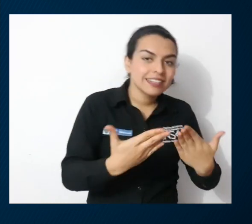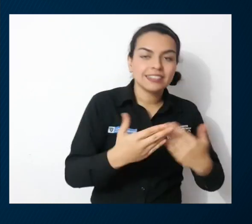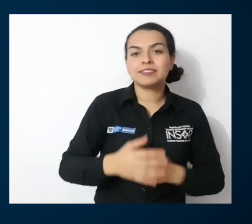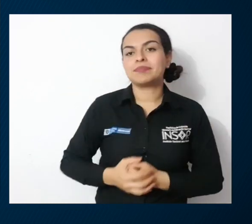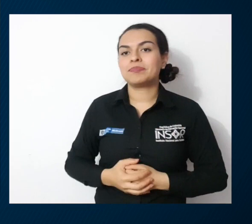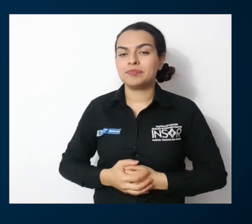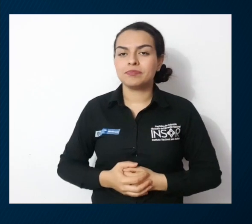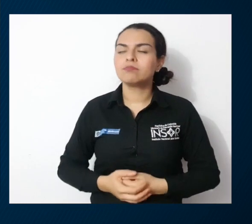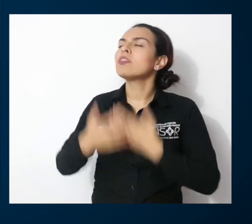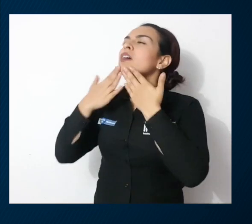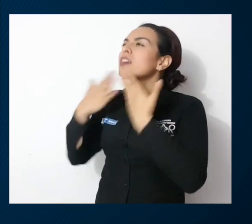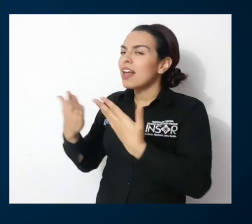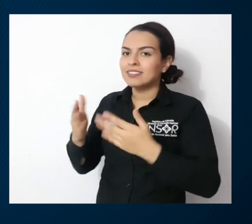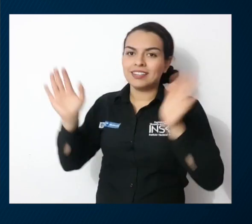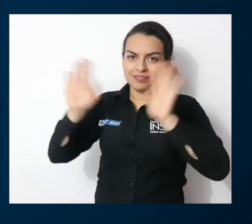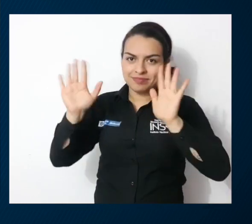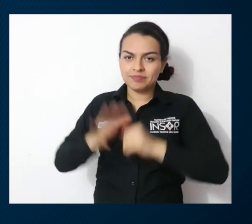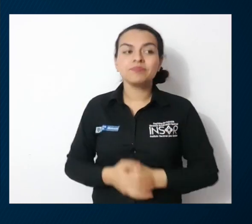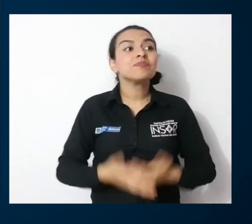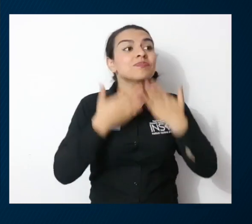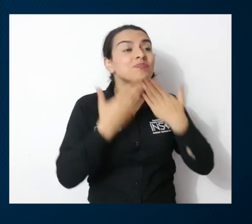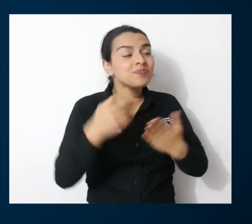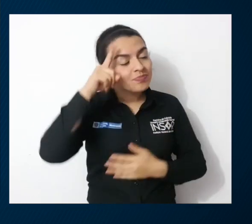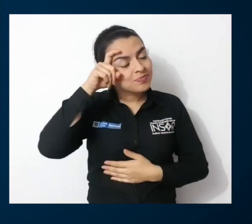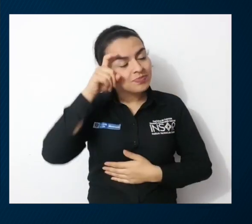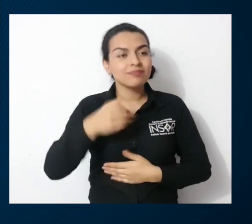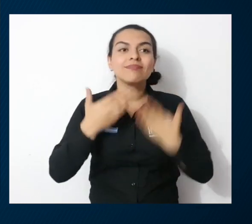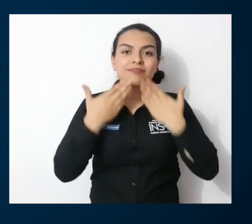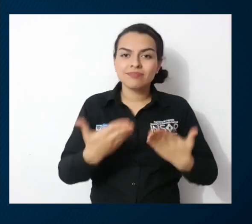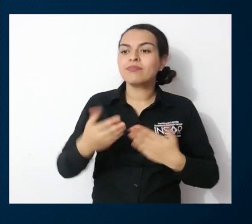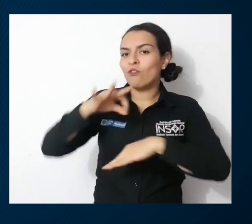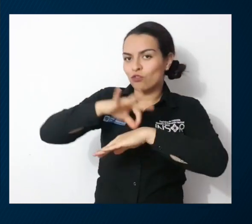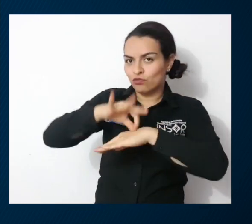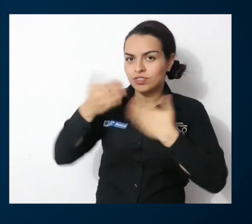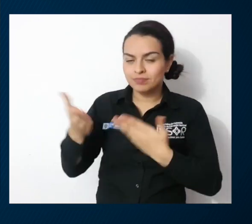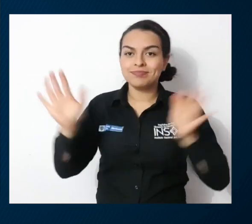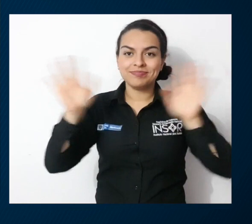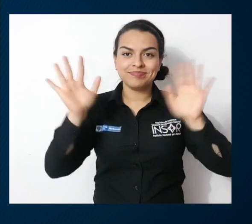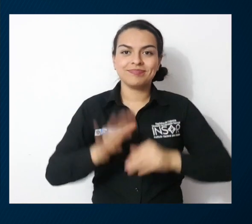Lucas. Un abrazo. Con muchas gracias. Hasta luego. Muchas gracias, Mary, de la Fundación.